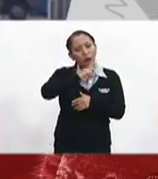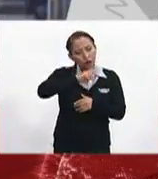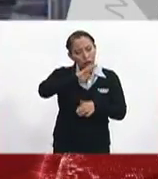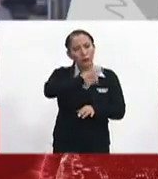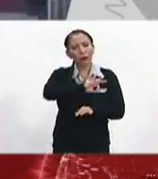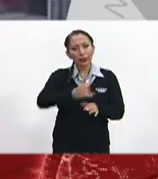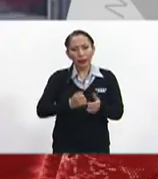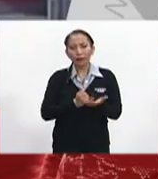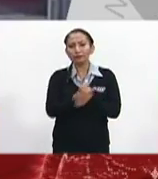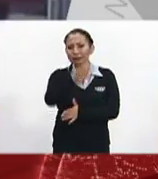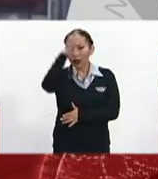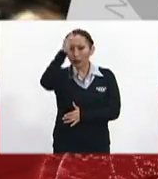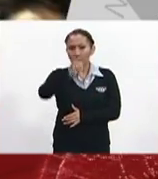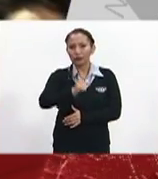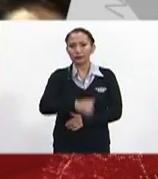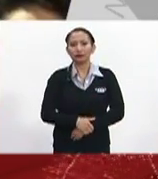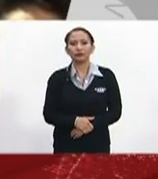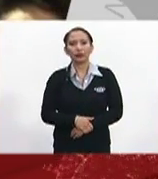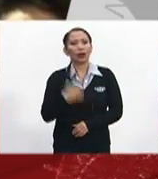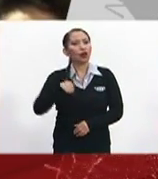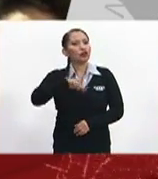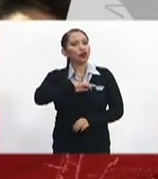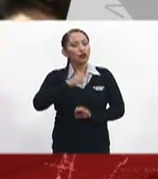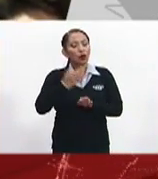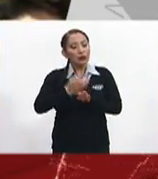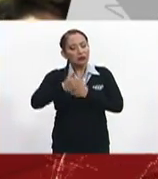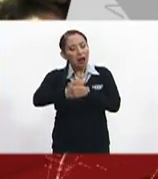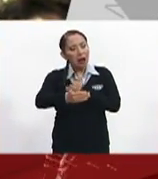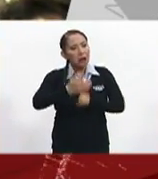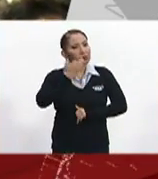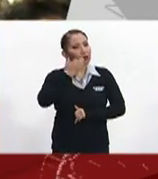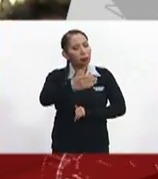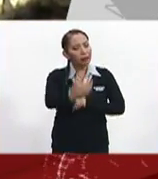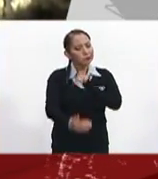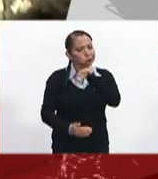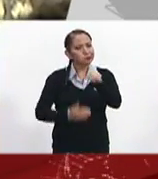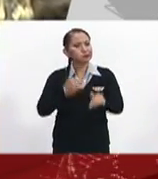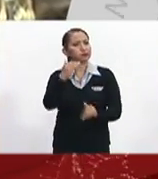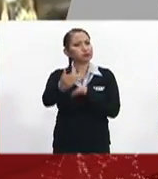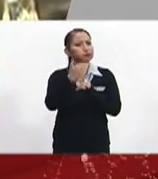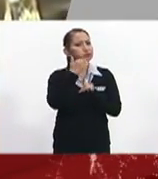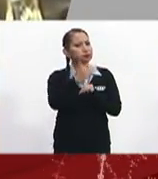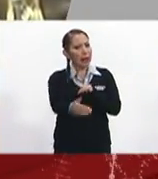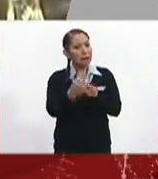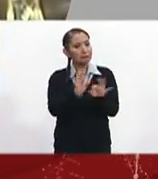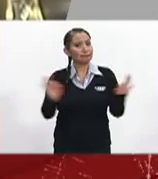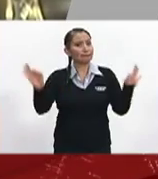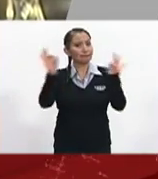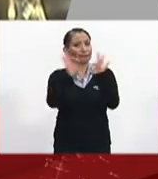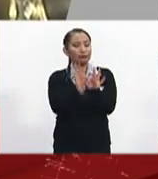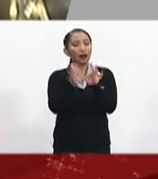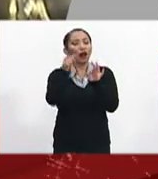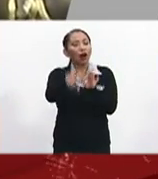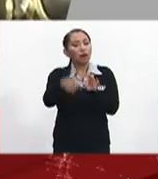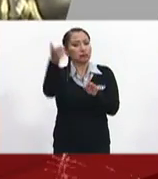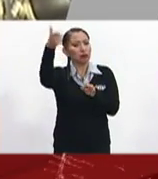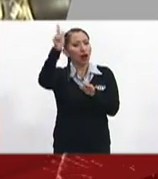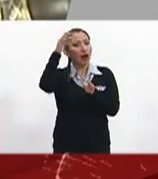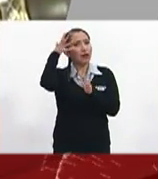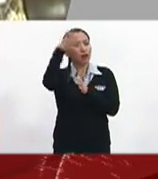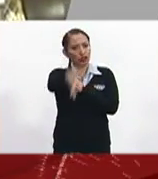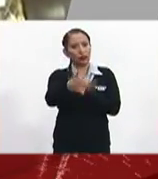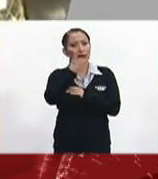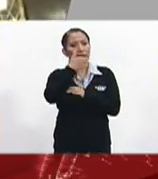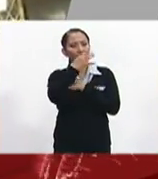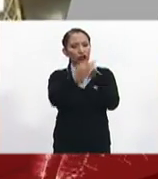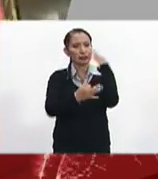pueda llegar a un acuerdo. Creo que estamos en un momento en el que avanzamos de una manera significativa con la esperanza de que